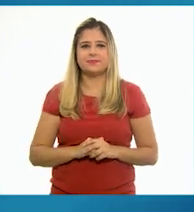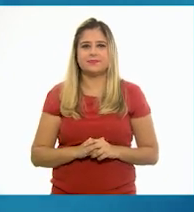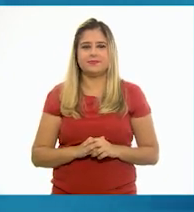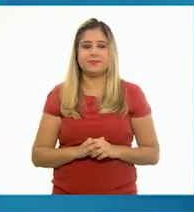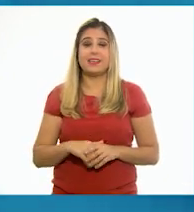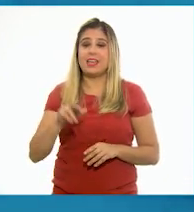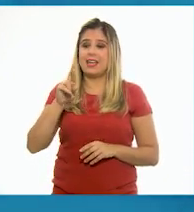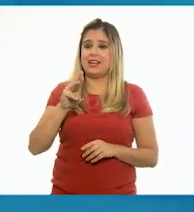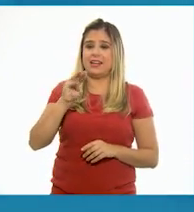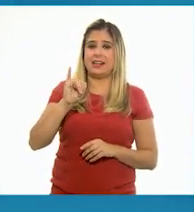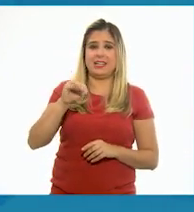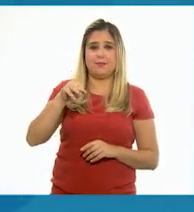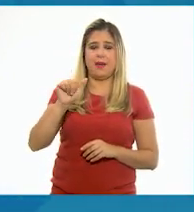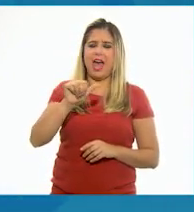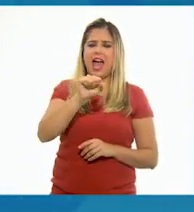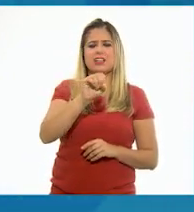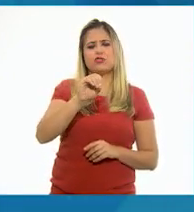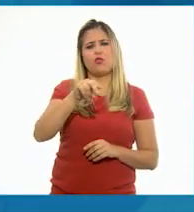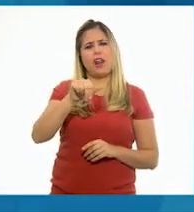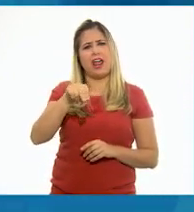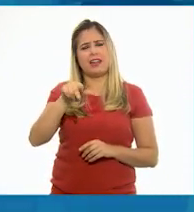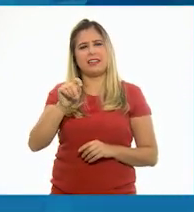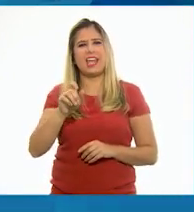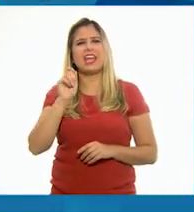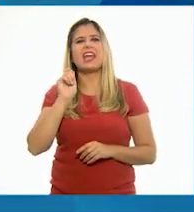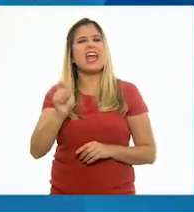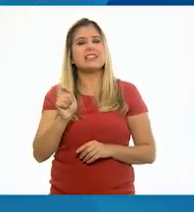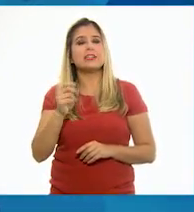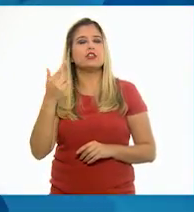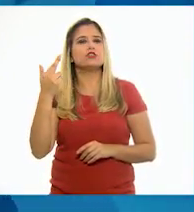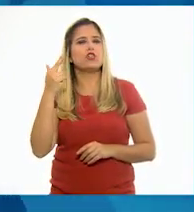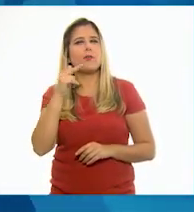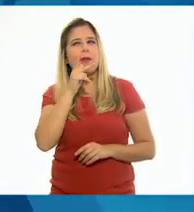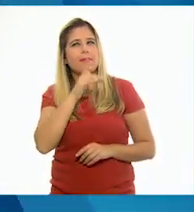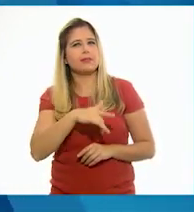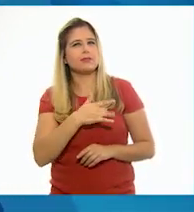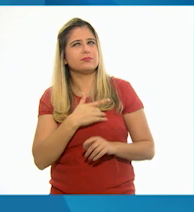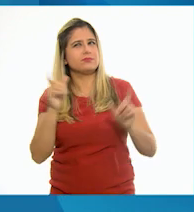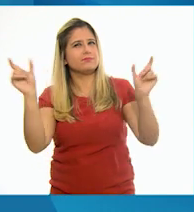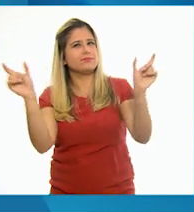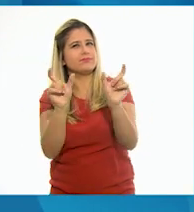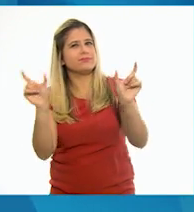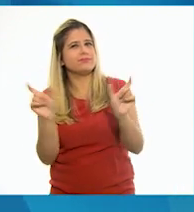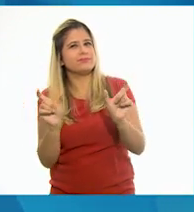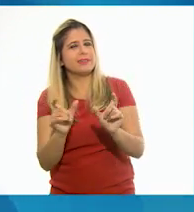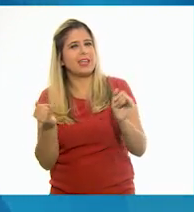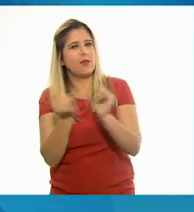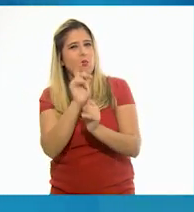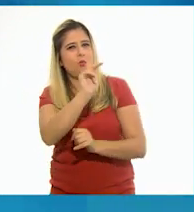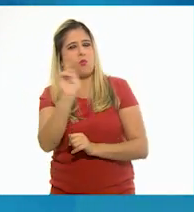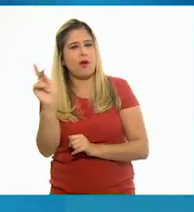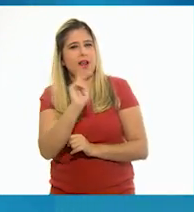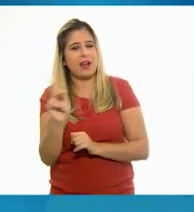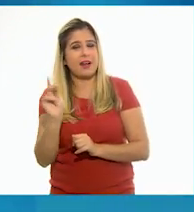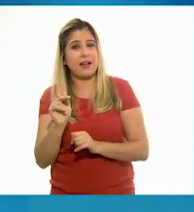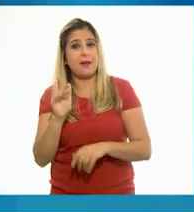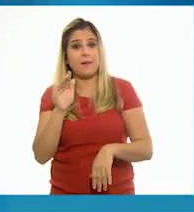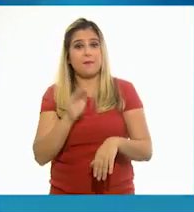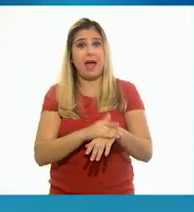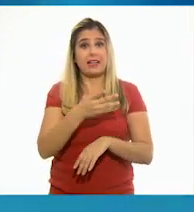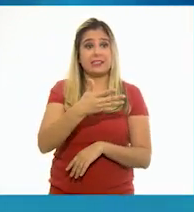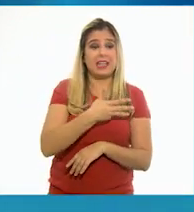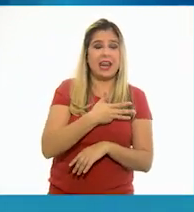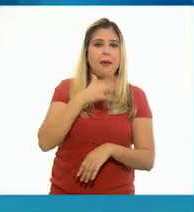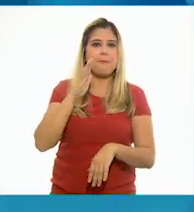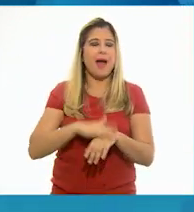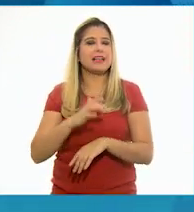Una rima asonante es aquella en la que solo coinciden los sonidos de las vocales. Por ejemplo, cuanto más se tiene, más